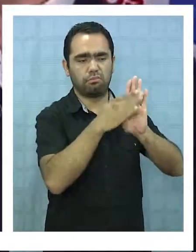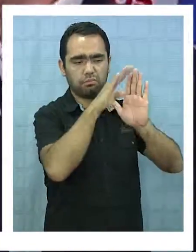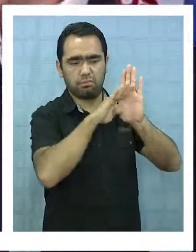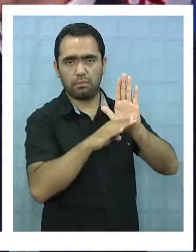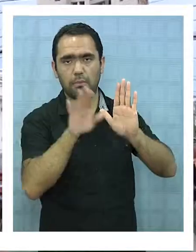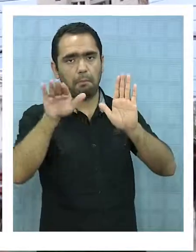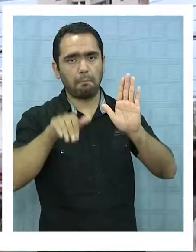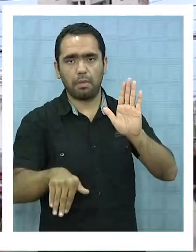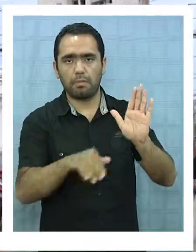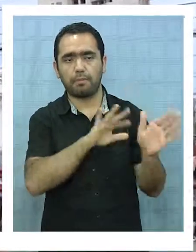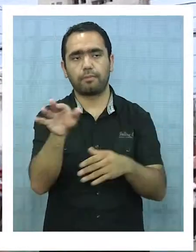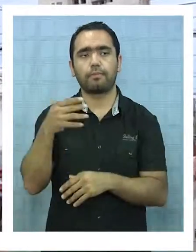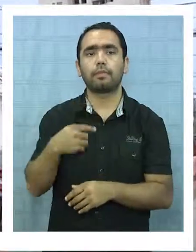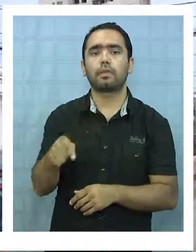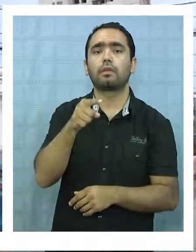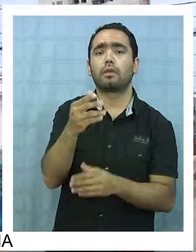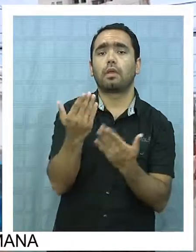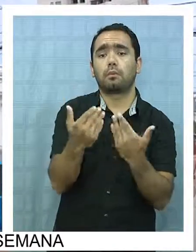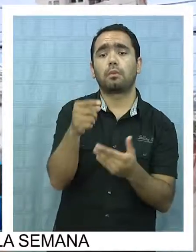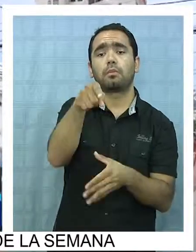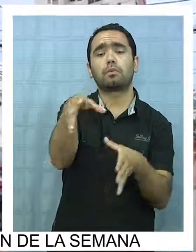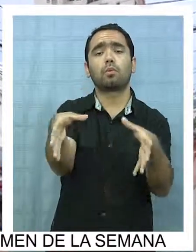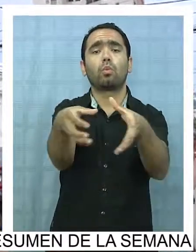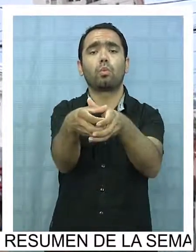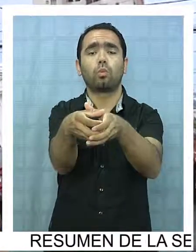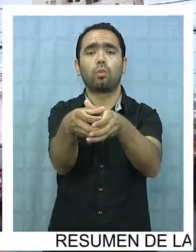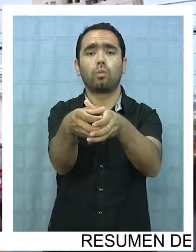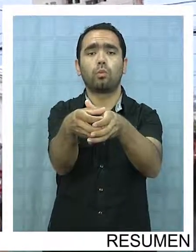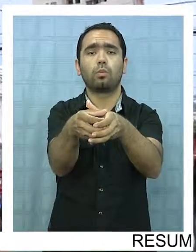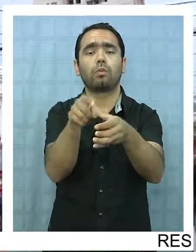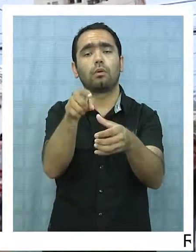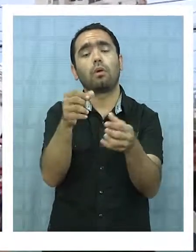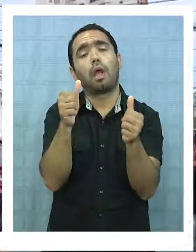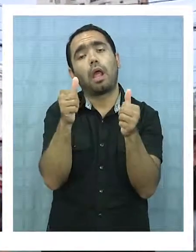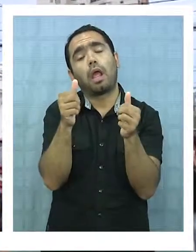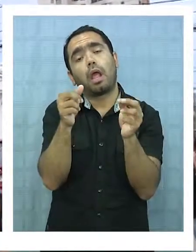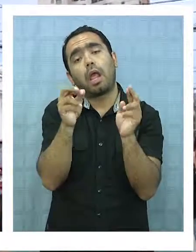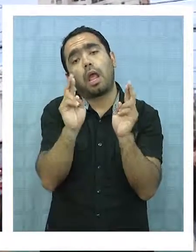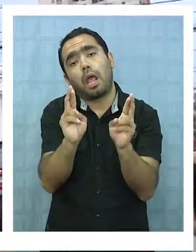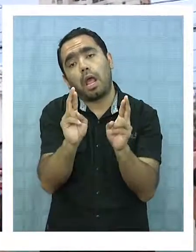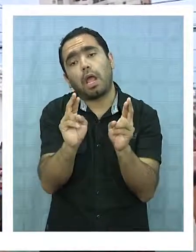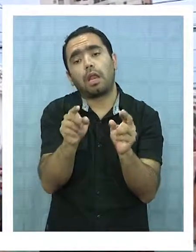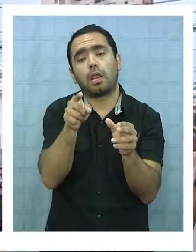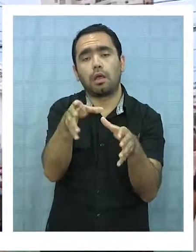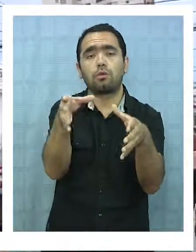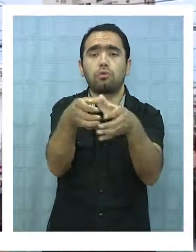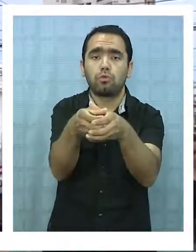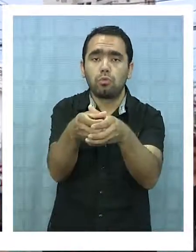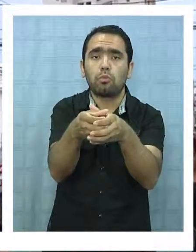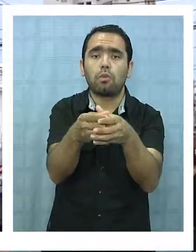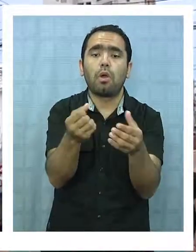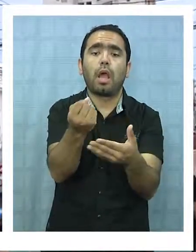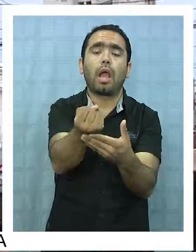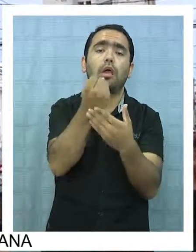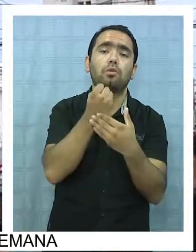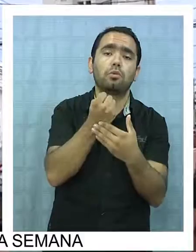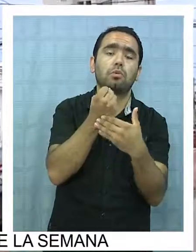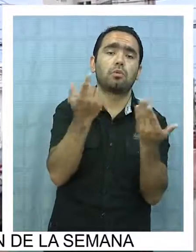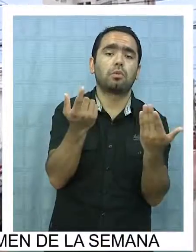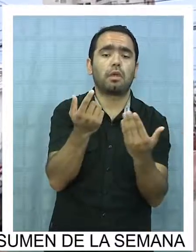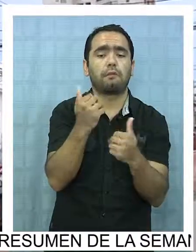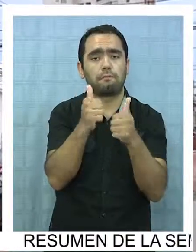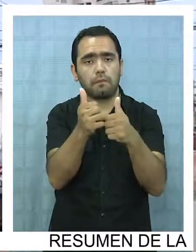Nosotros esperamos de que este conglomerado sirva para hacer una oposición constructiva y no